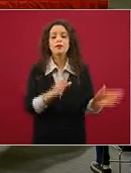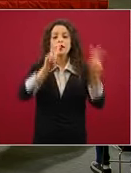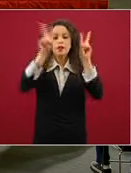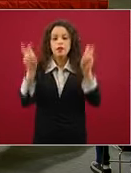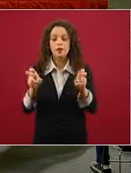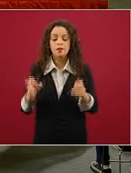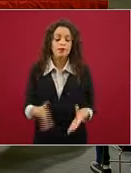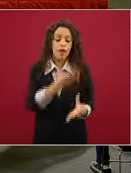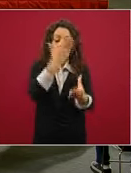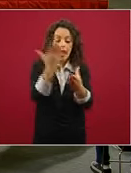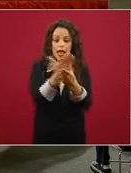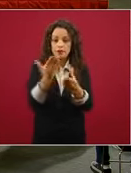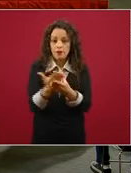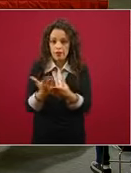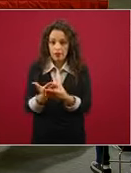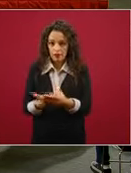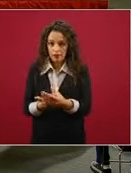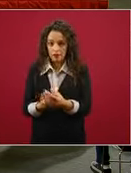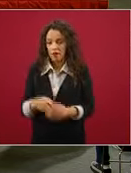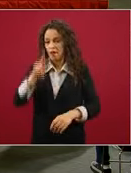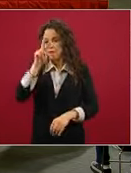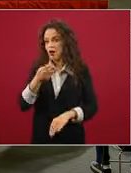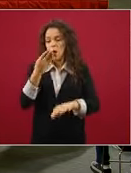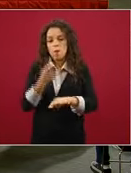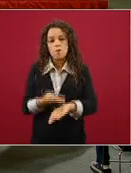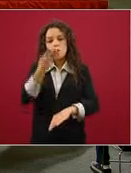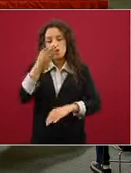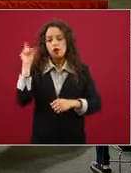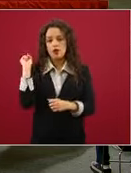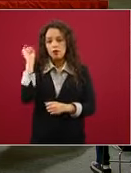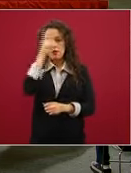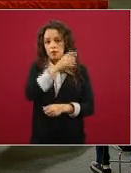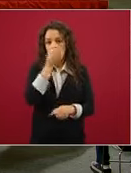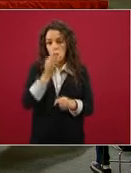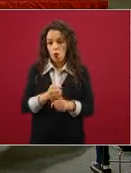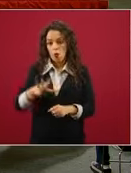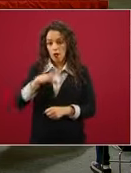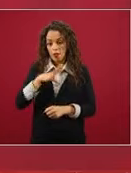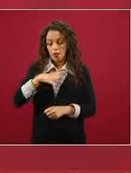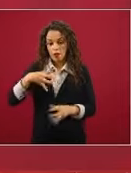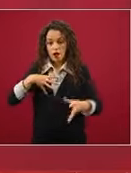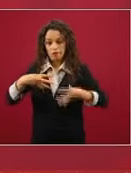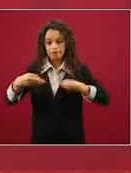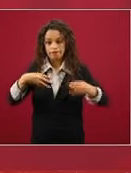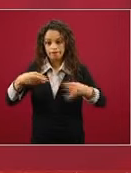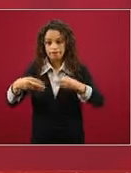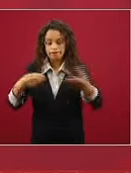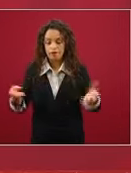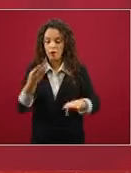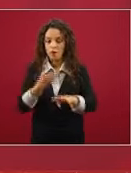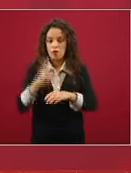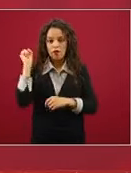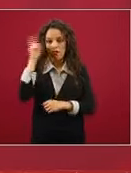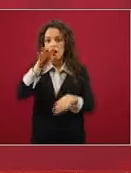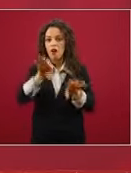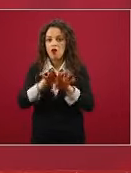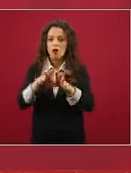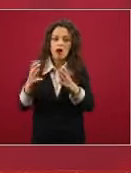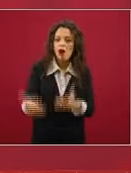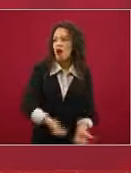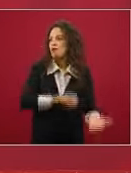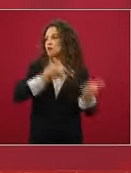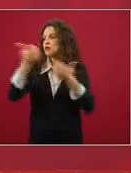que con motivo de la pandemia surja una práctica estandarizada de transporte de expedientes. El transporte de expedientes, o